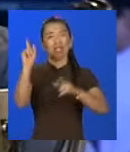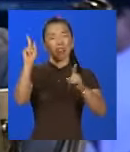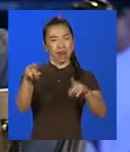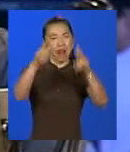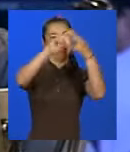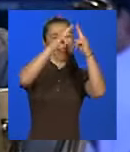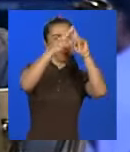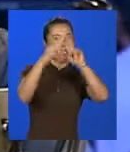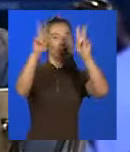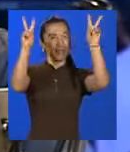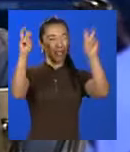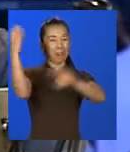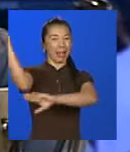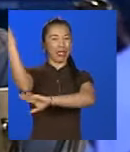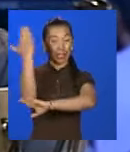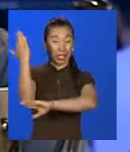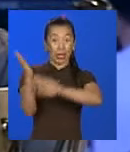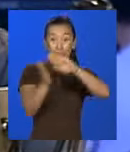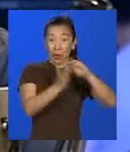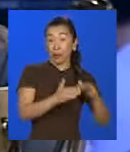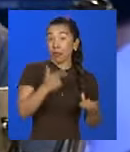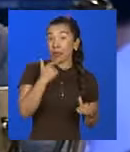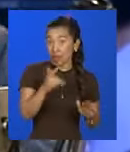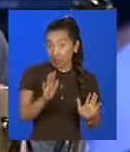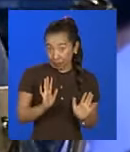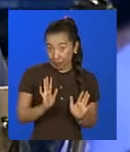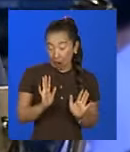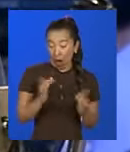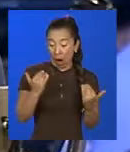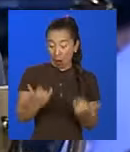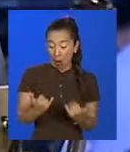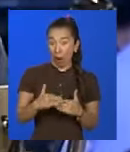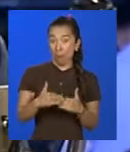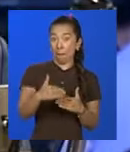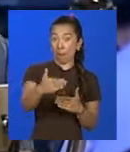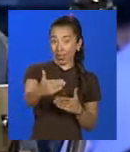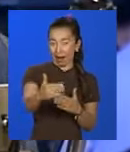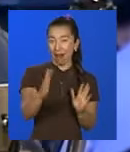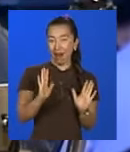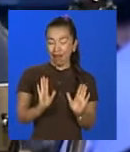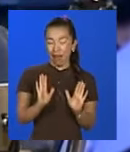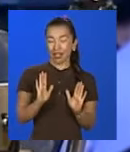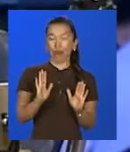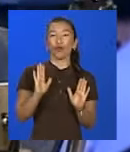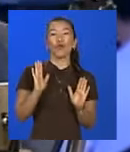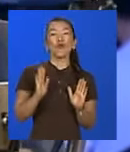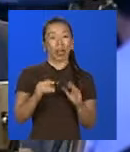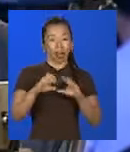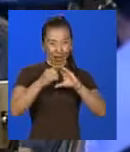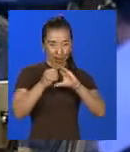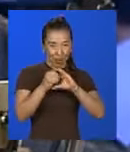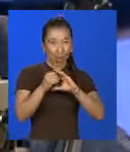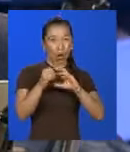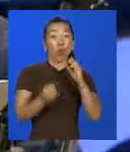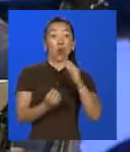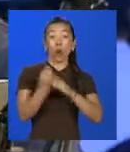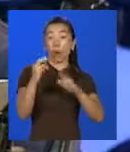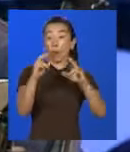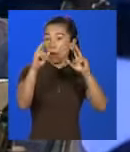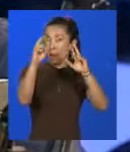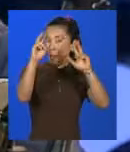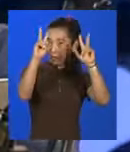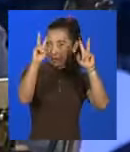Se los decíamos, a partir de mañana empieza el tránsito en Canal Capital de una nueva serie que se llama Relatos del Exilio. Su directora Luisa López